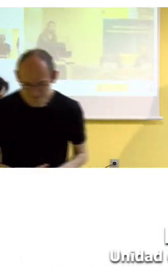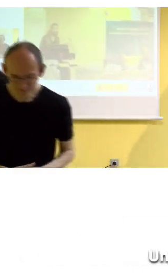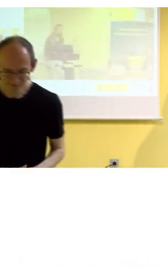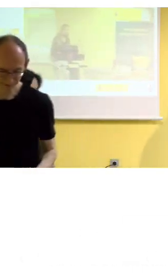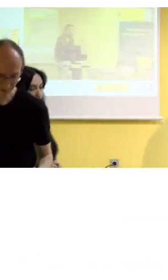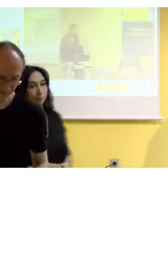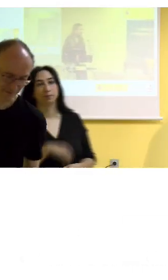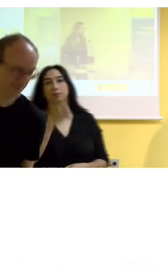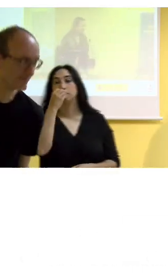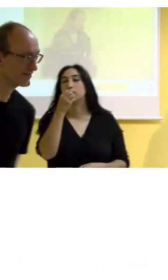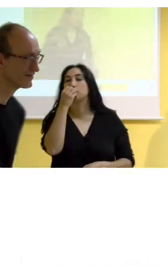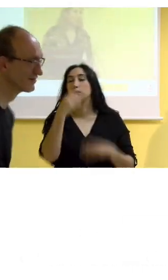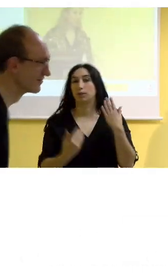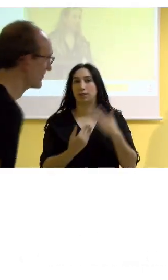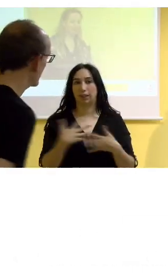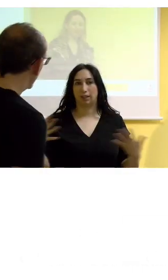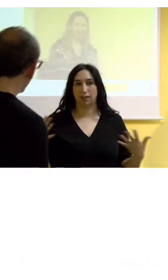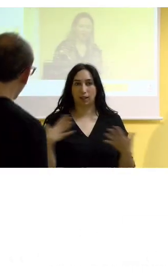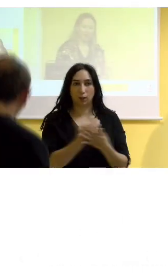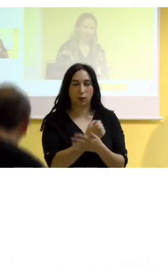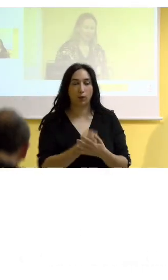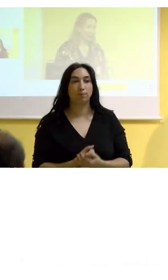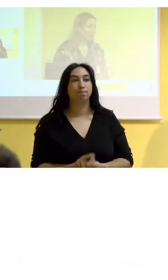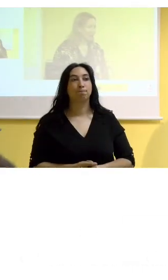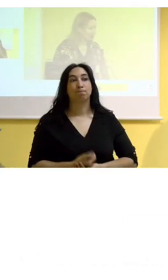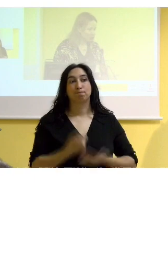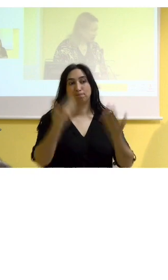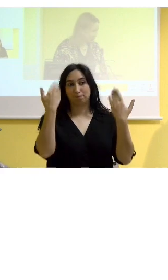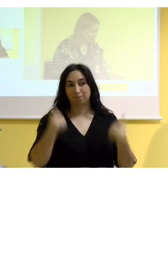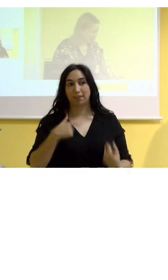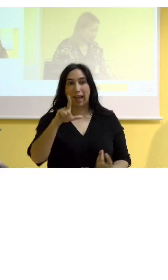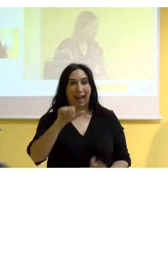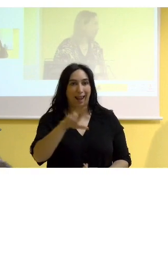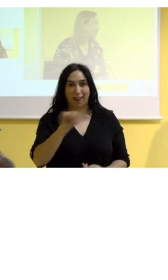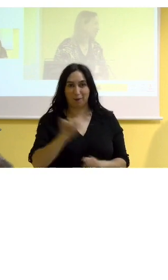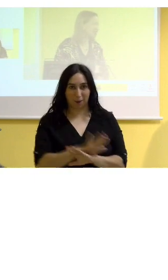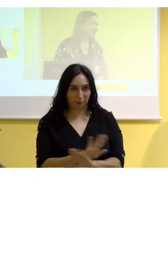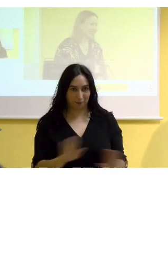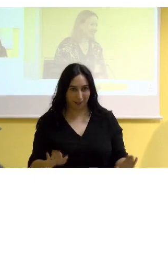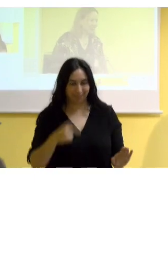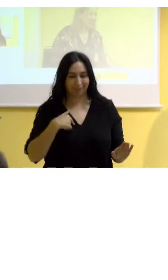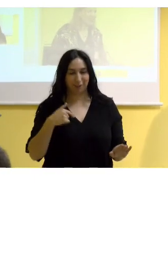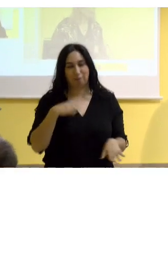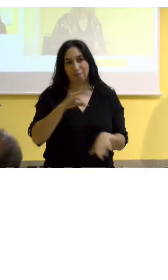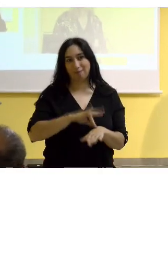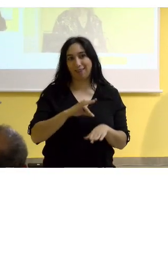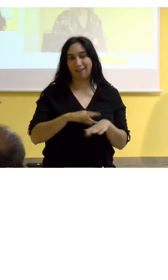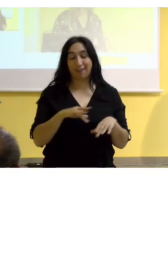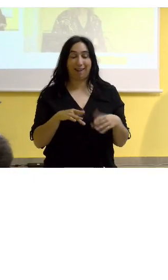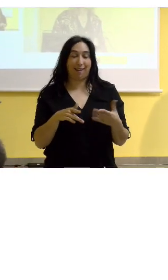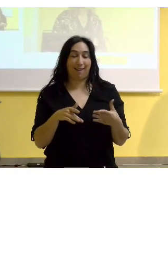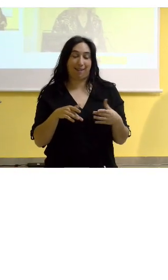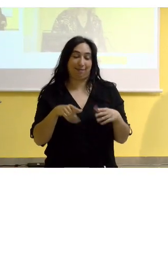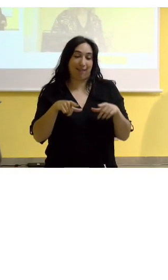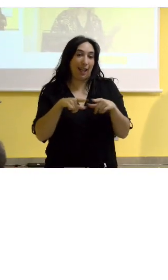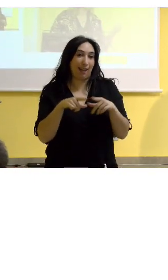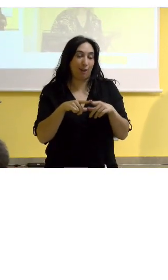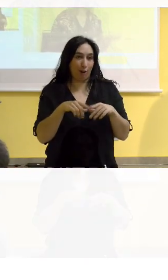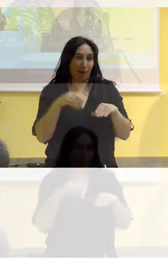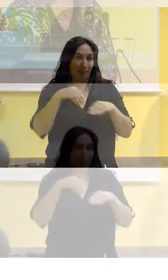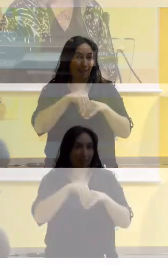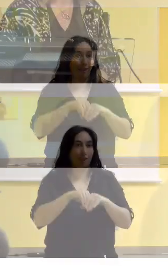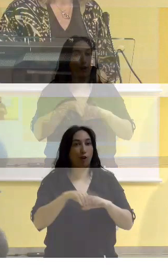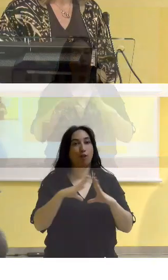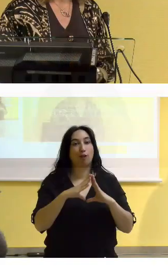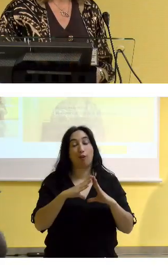Bueno, buenos días a todos. Simplemente soy Laura Barrero, ¿vale? Soy ginecóloga en la unidad de reproducción del Hospital Clínico